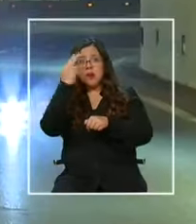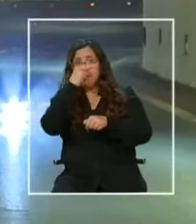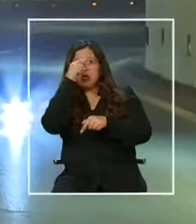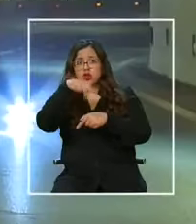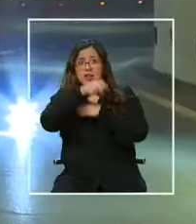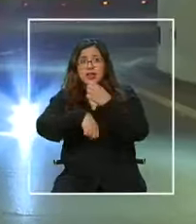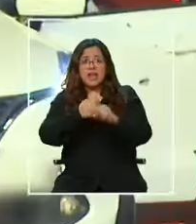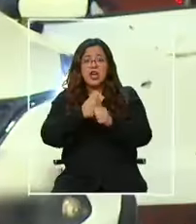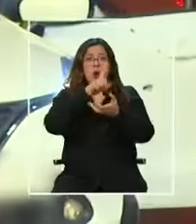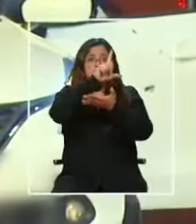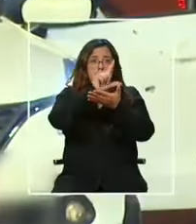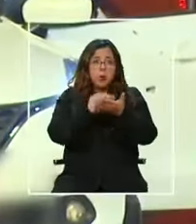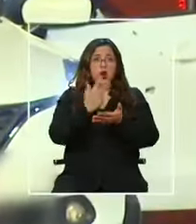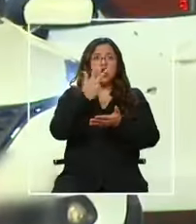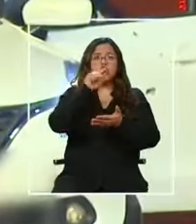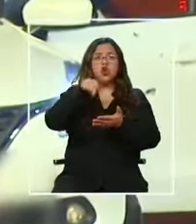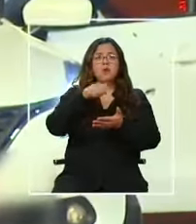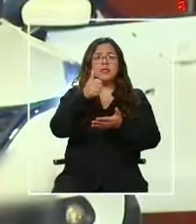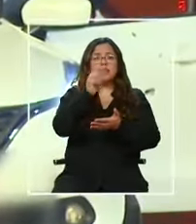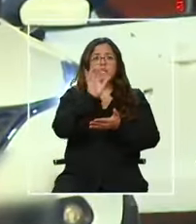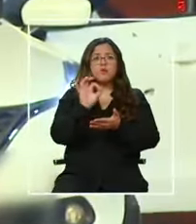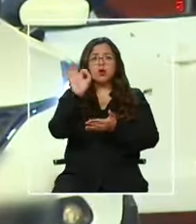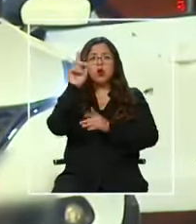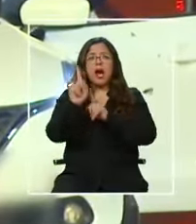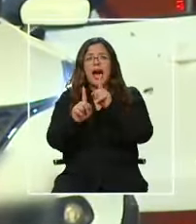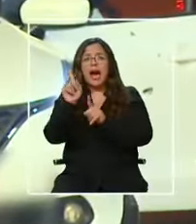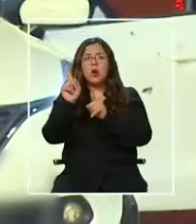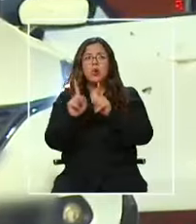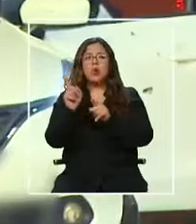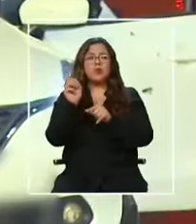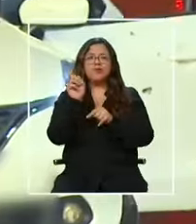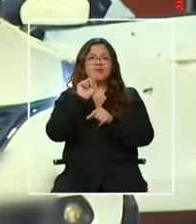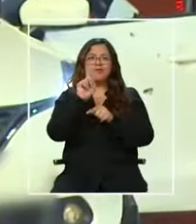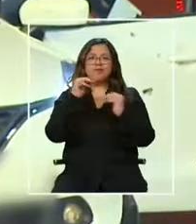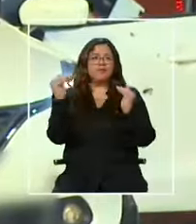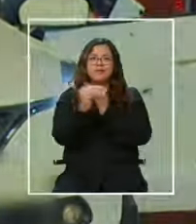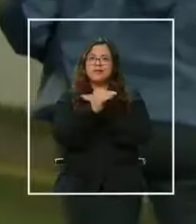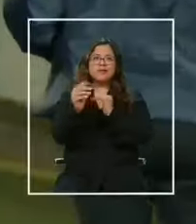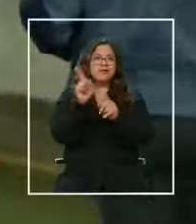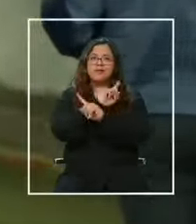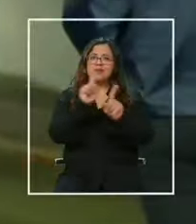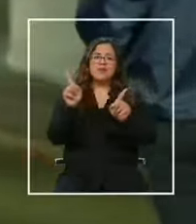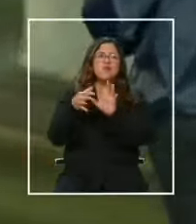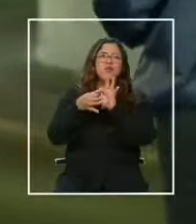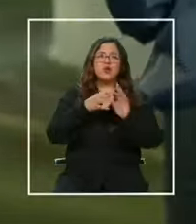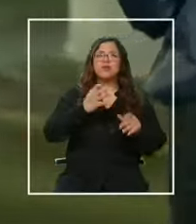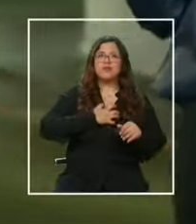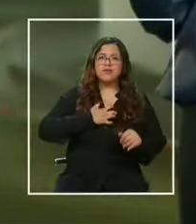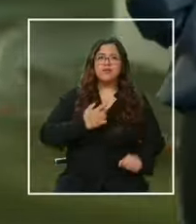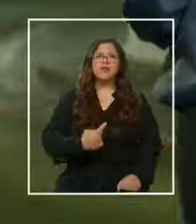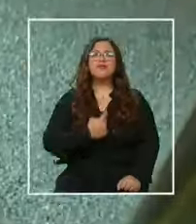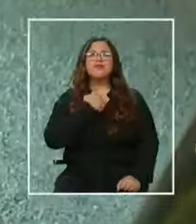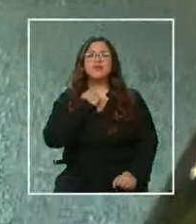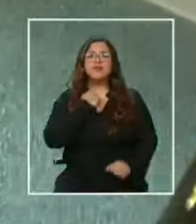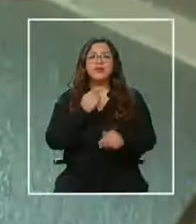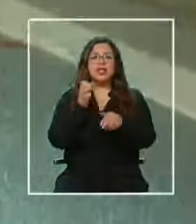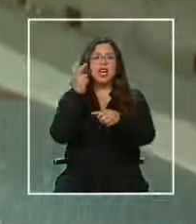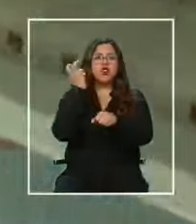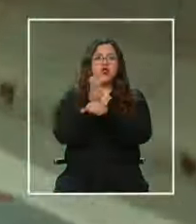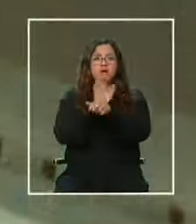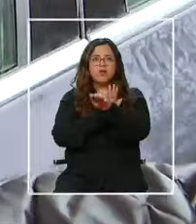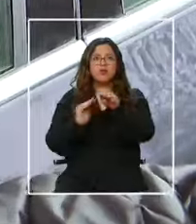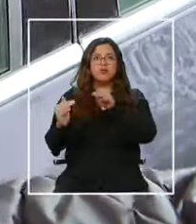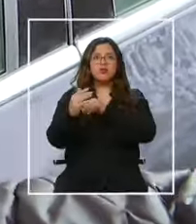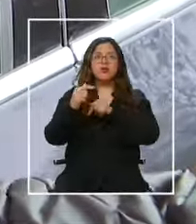un 8,6%, hay quienes dejaron de transitar por estas vías por temor a ser víctima de una encerrona. Yo